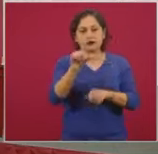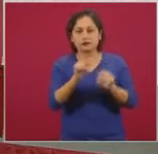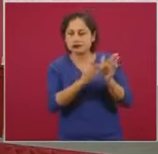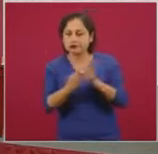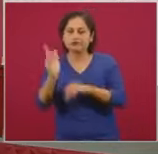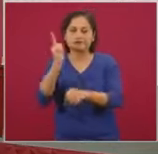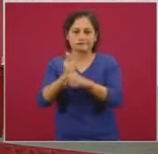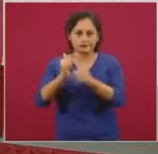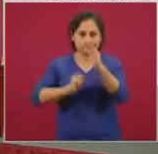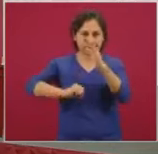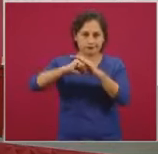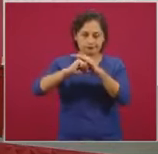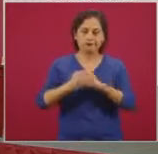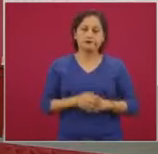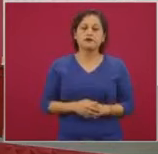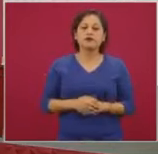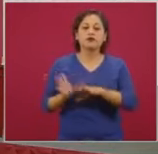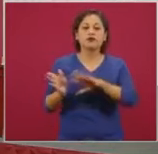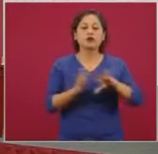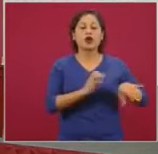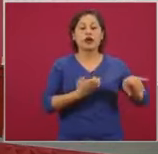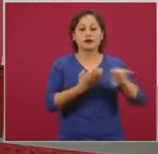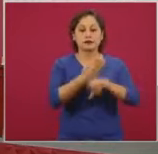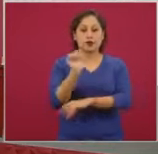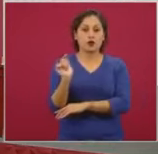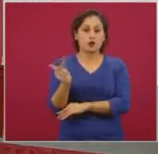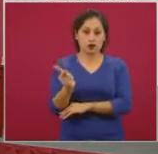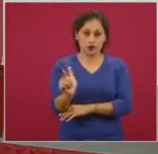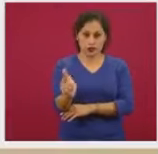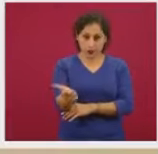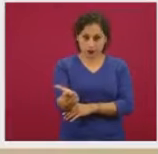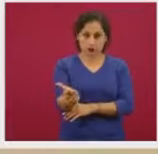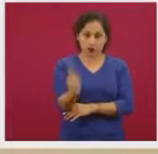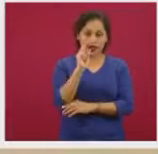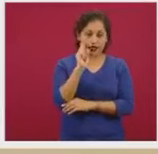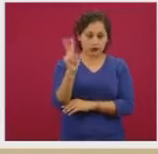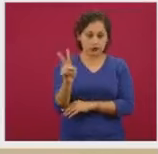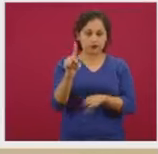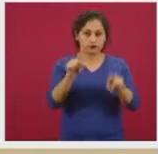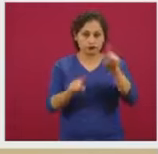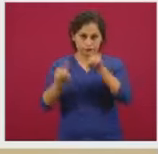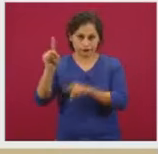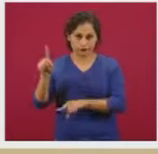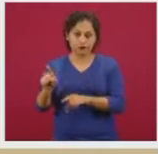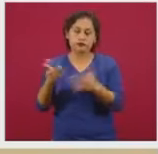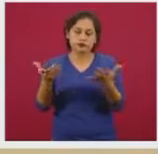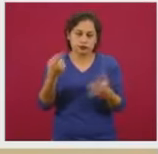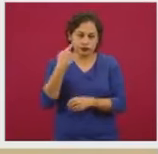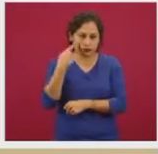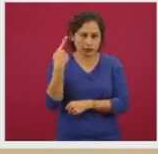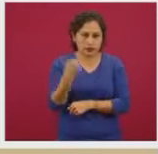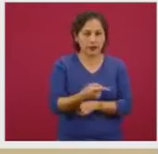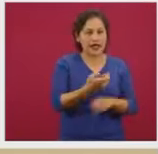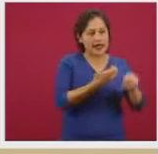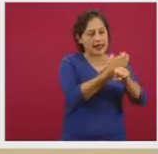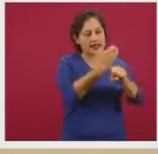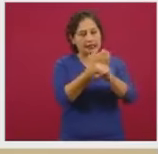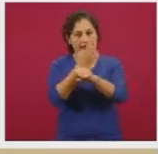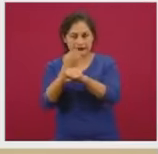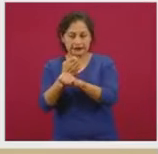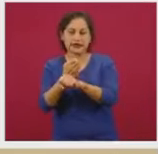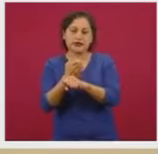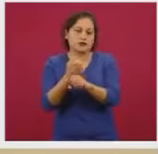El estado de Guanajuato, a diferencia, también encontramos este tipo de variabilidad, donde hay estados que desde la primera semana de enero, como el